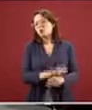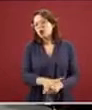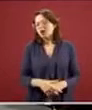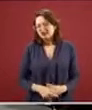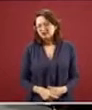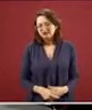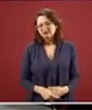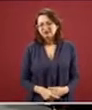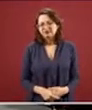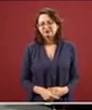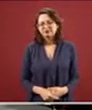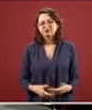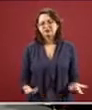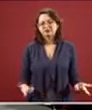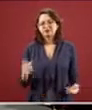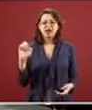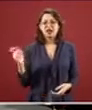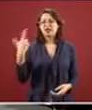los gobiernos neoliberales?